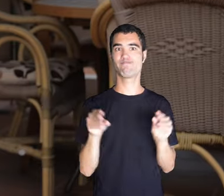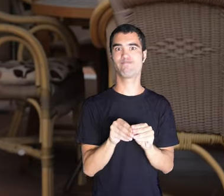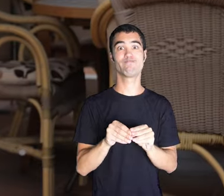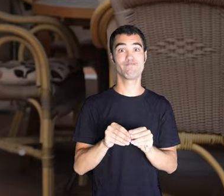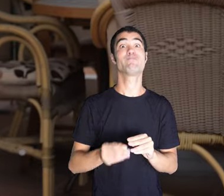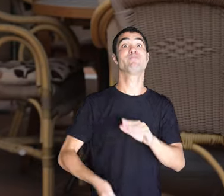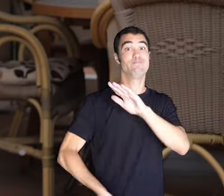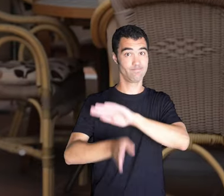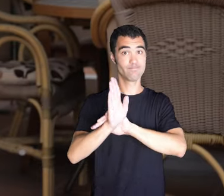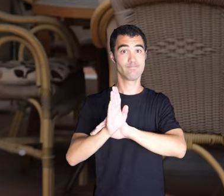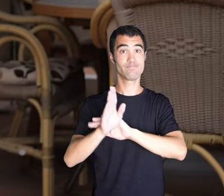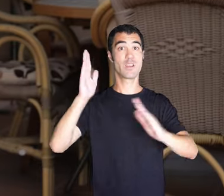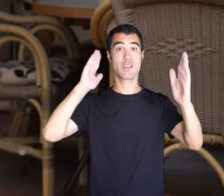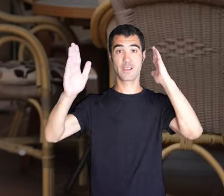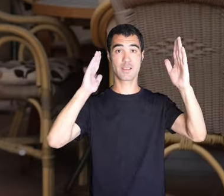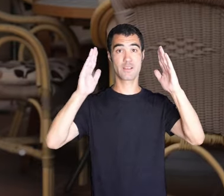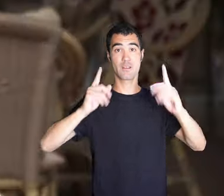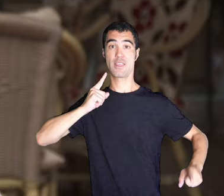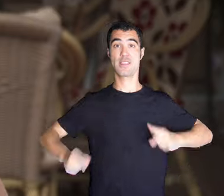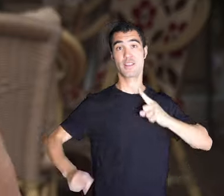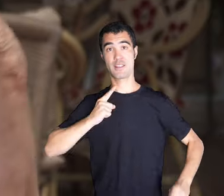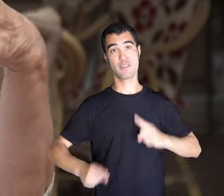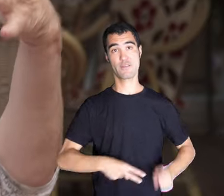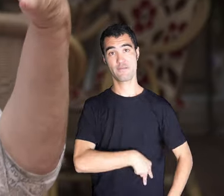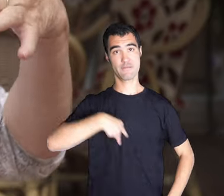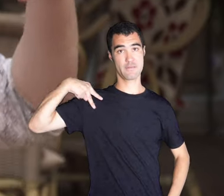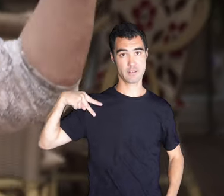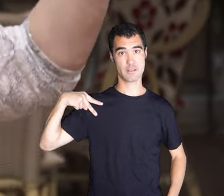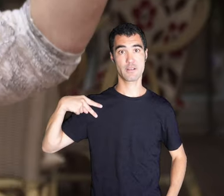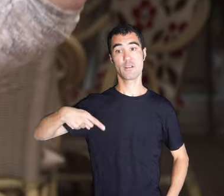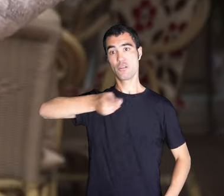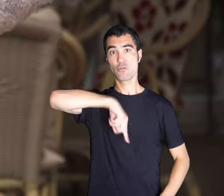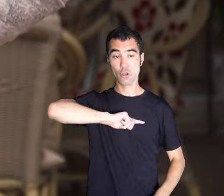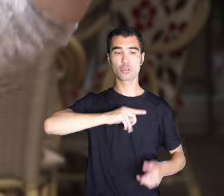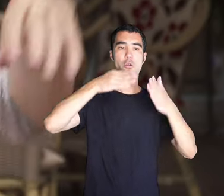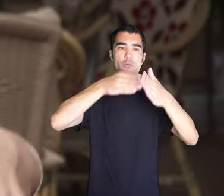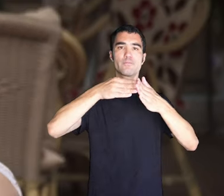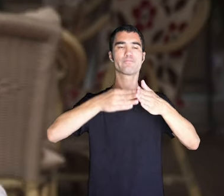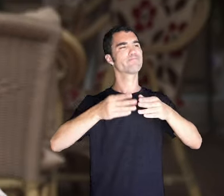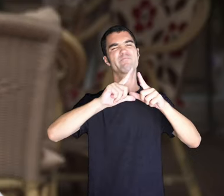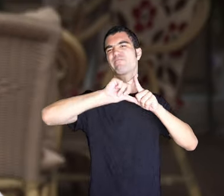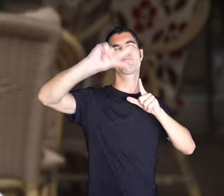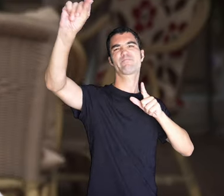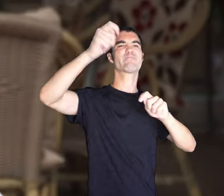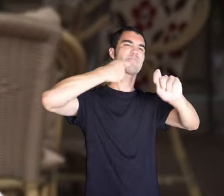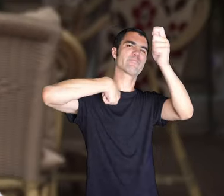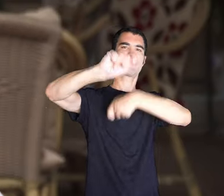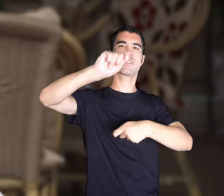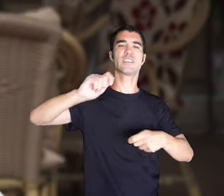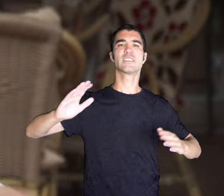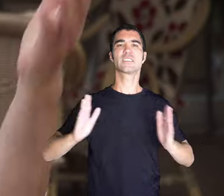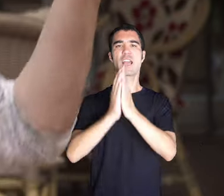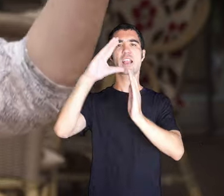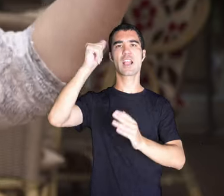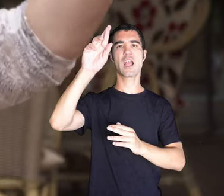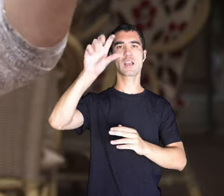aún era el tiempo de la dictadura, que habíamos sacado ya una barca, la habíamos vendido a San Carlos de